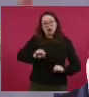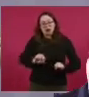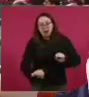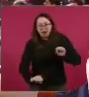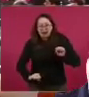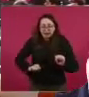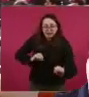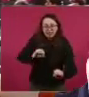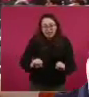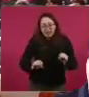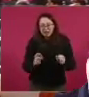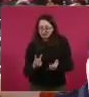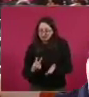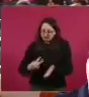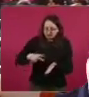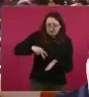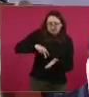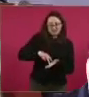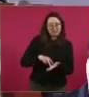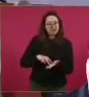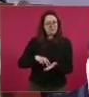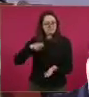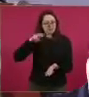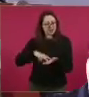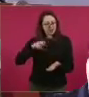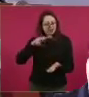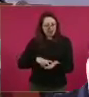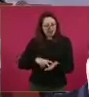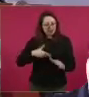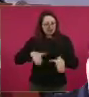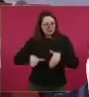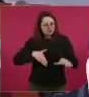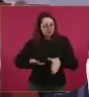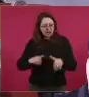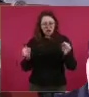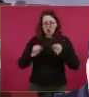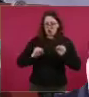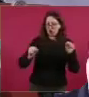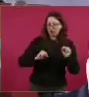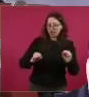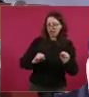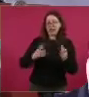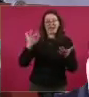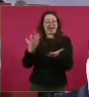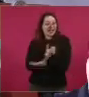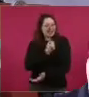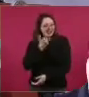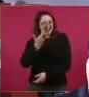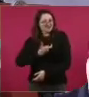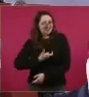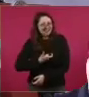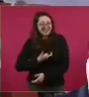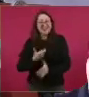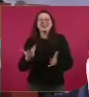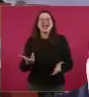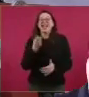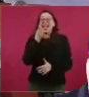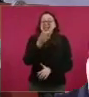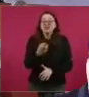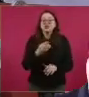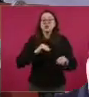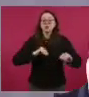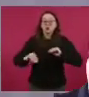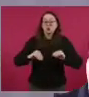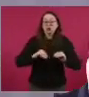ganamos medallas olímpicas, etcétera, etcétera, etcétera. ¿Cómo nos movemos? Y cómo nos movemos en todos sentidos,